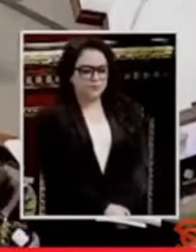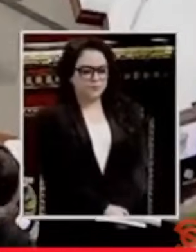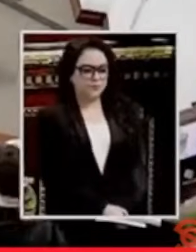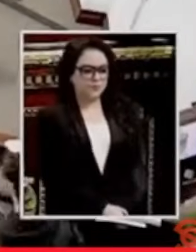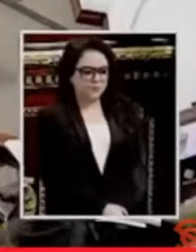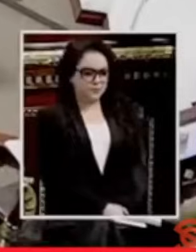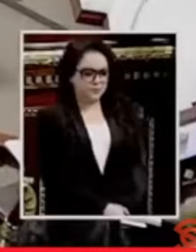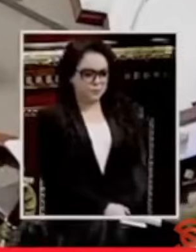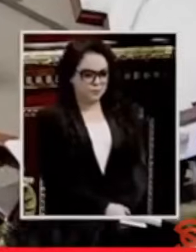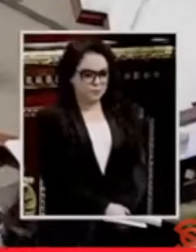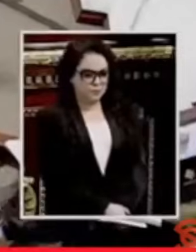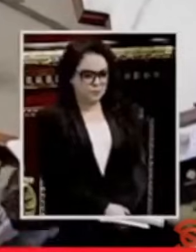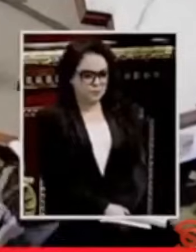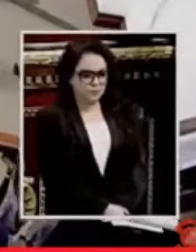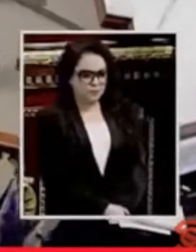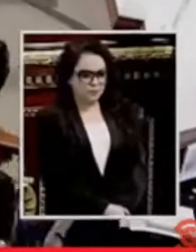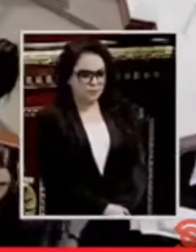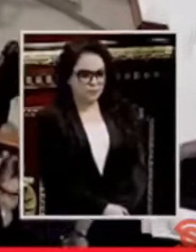Déjame Sí,